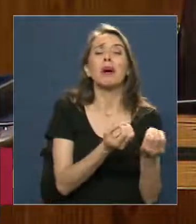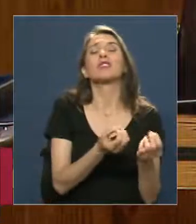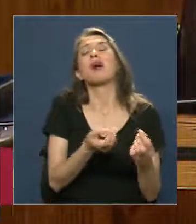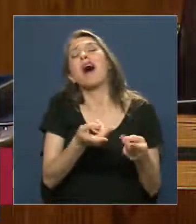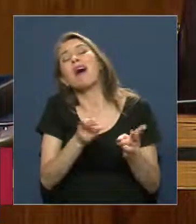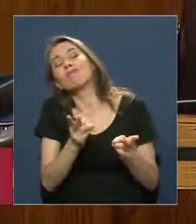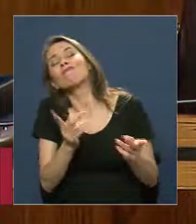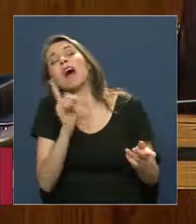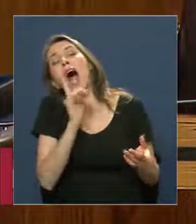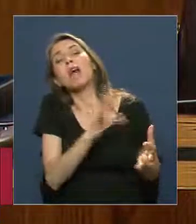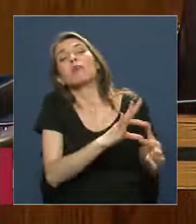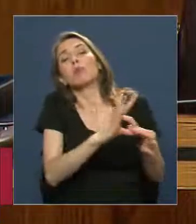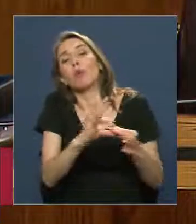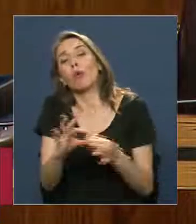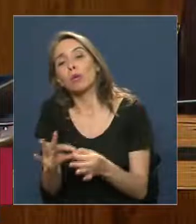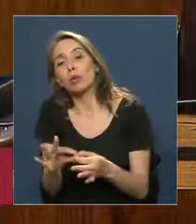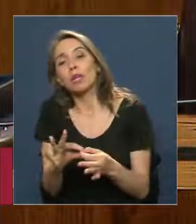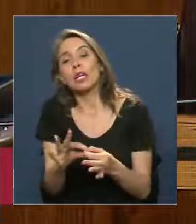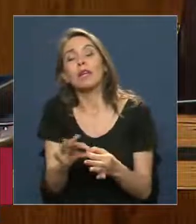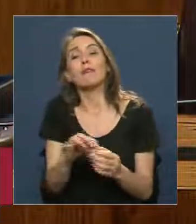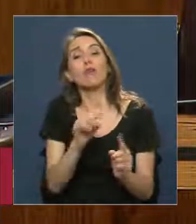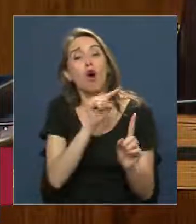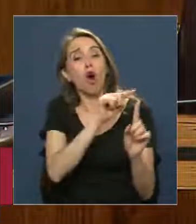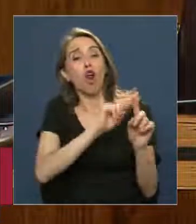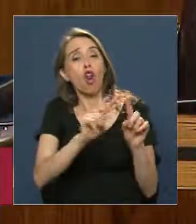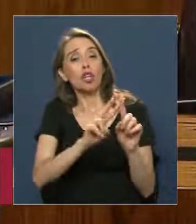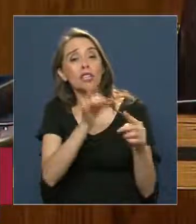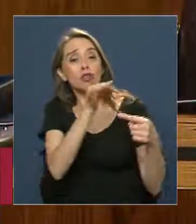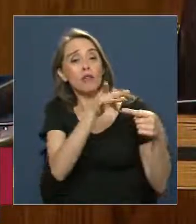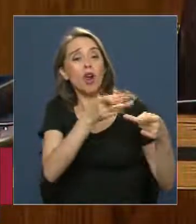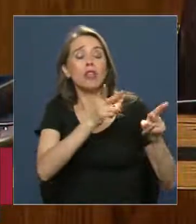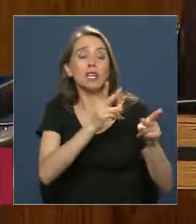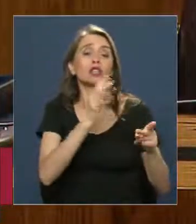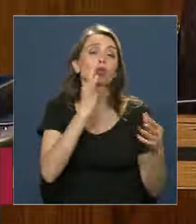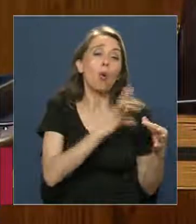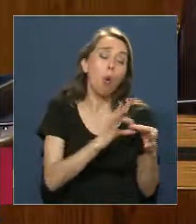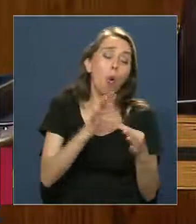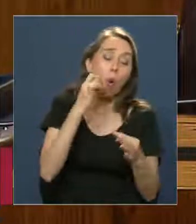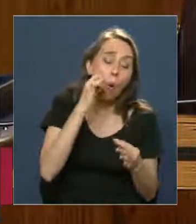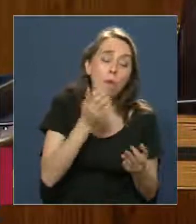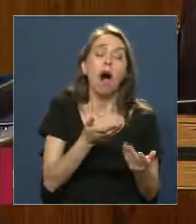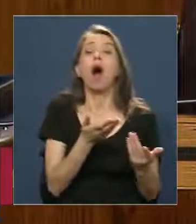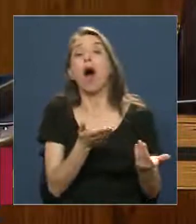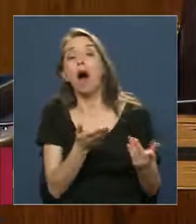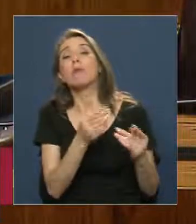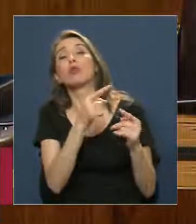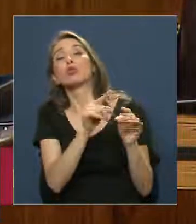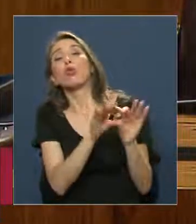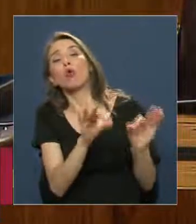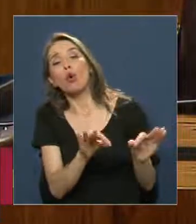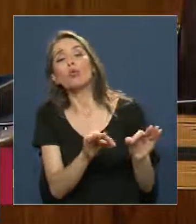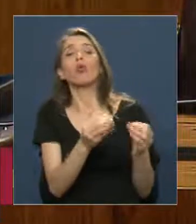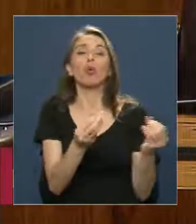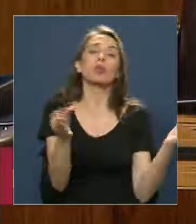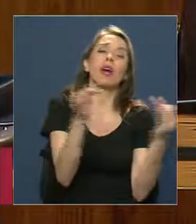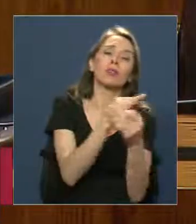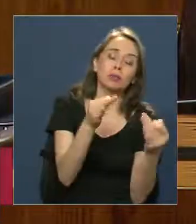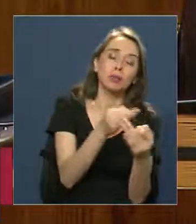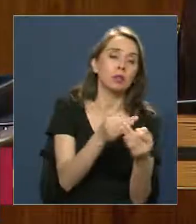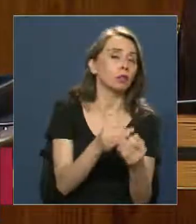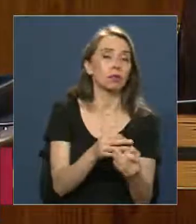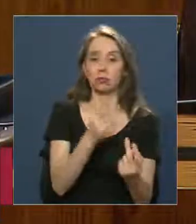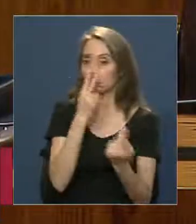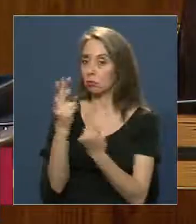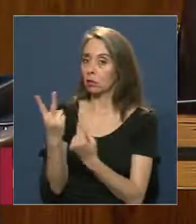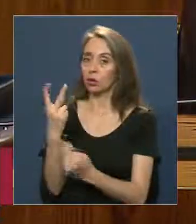buscar una aprobación a esa conducta. En nuestro modo de ver, eso no es aceptable,